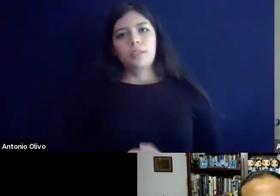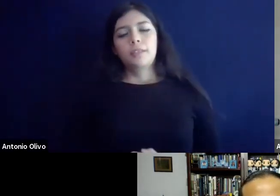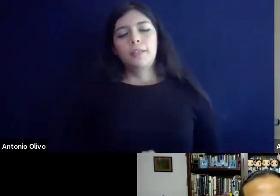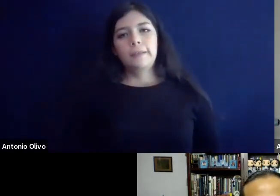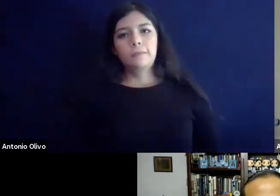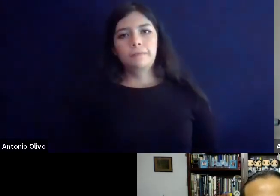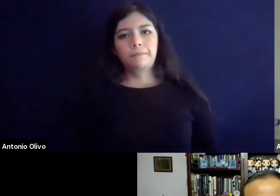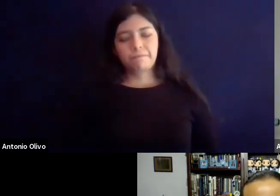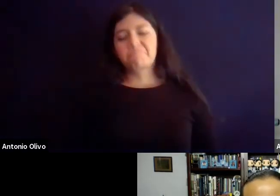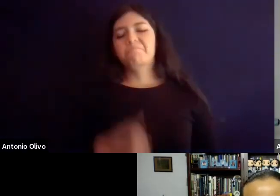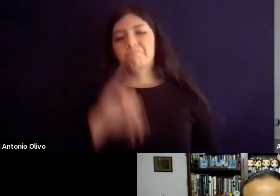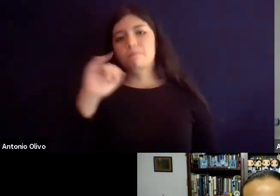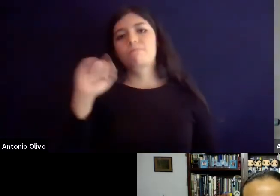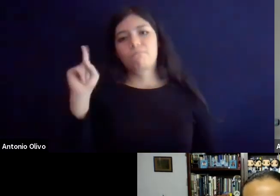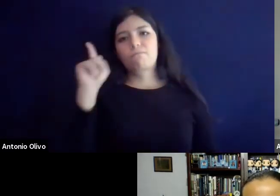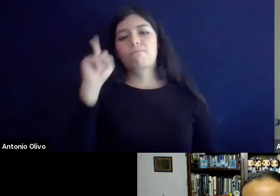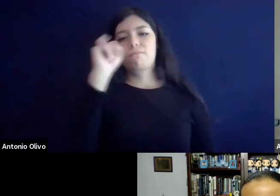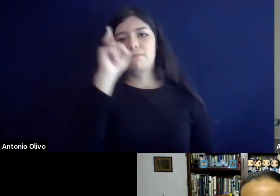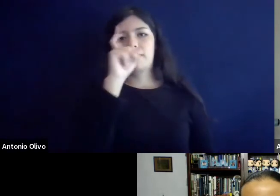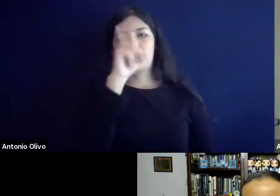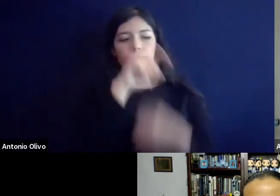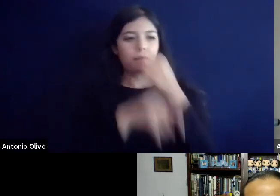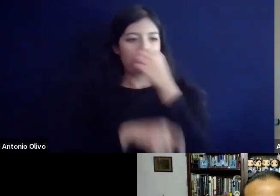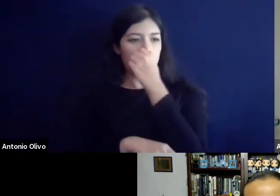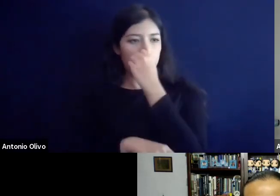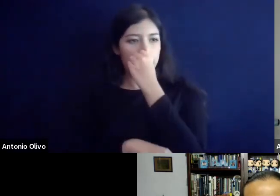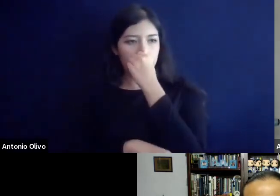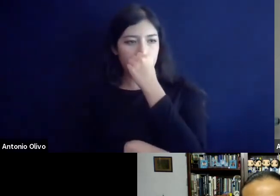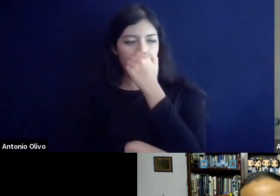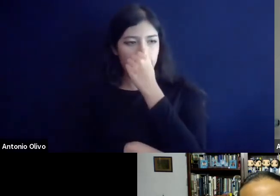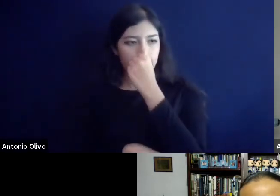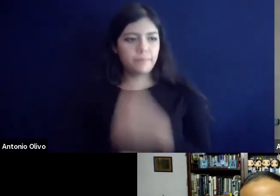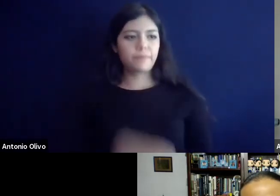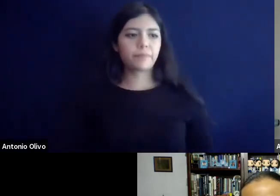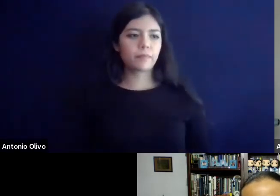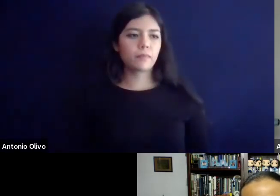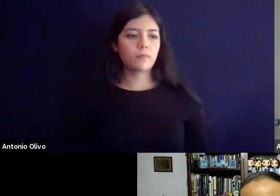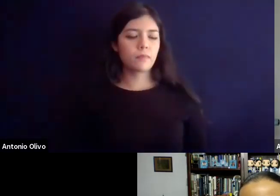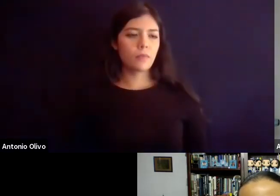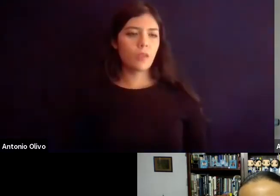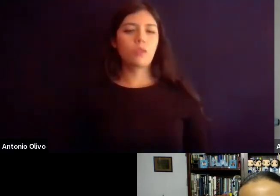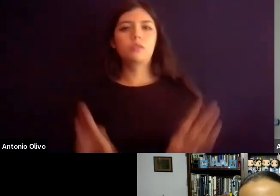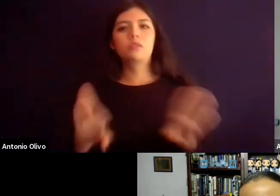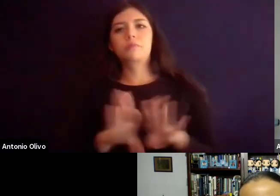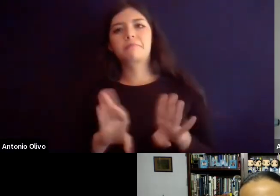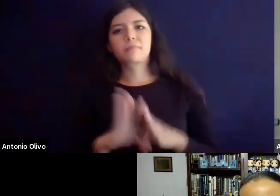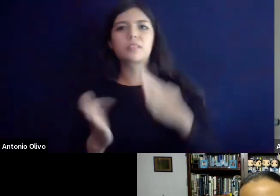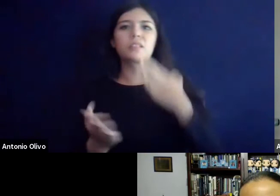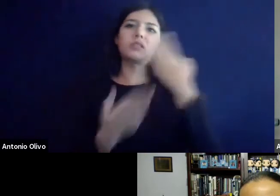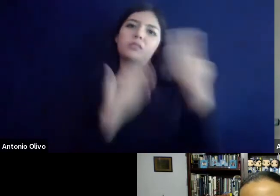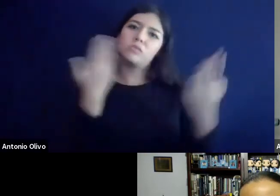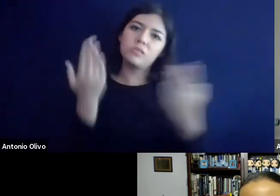es difícil, ¿no? Es difícil porque, bueno, vas y estás haciendo investigación y de repente, bueno,